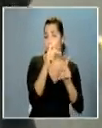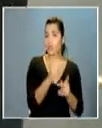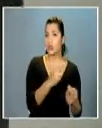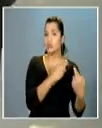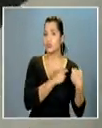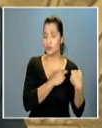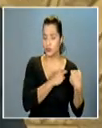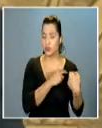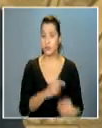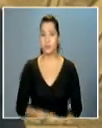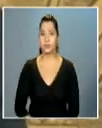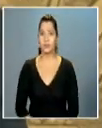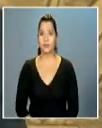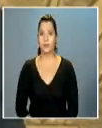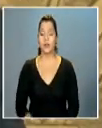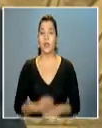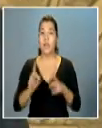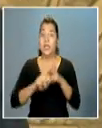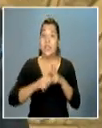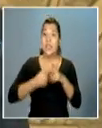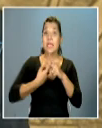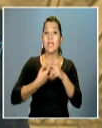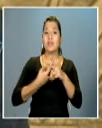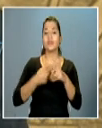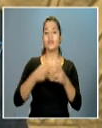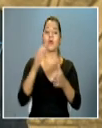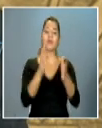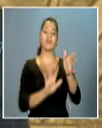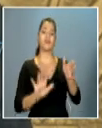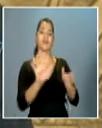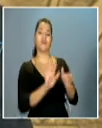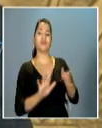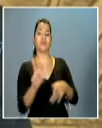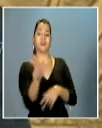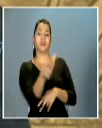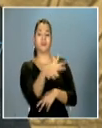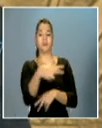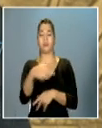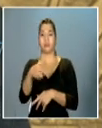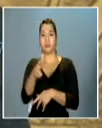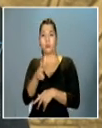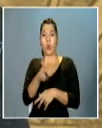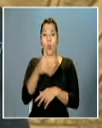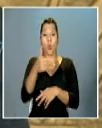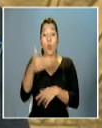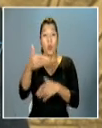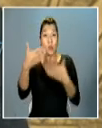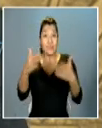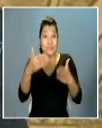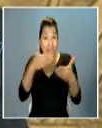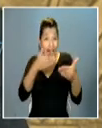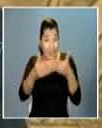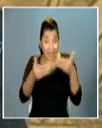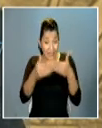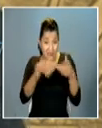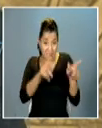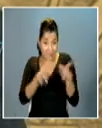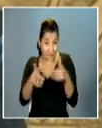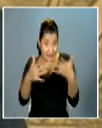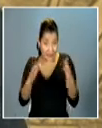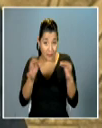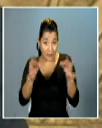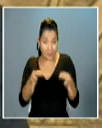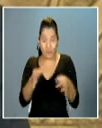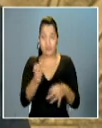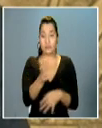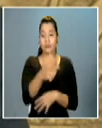el homicidio. Inició las maniobras para estacionar el vehículo y cuando prácticamente ya lo tenía bien